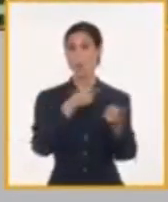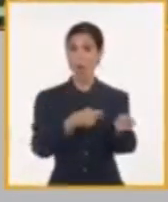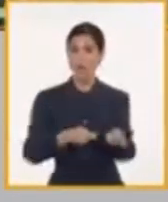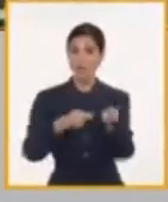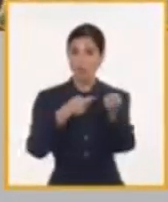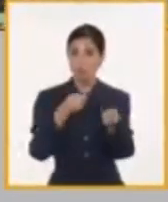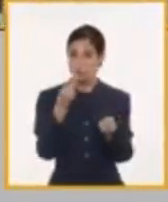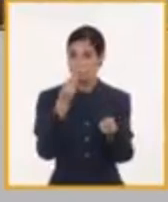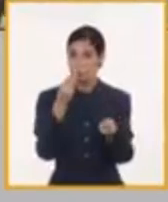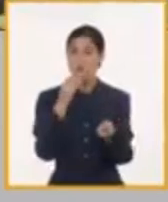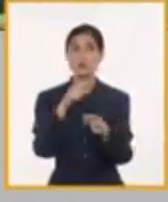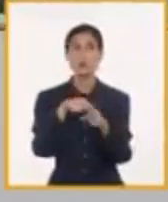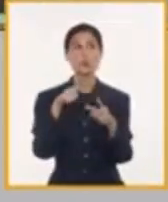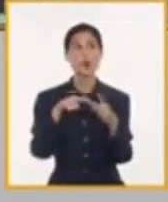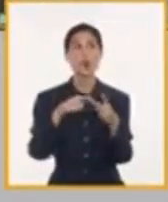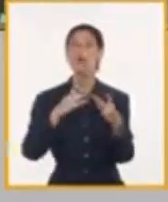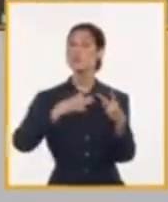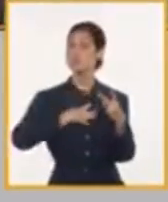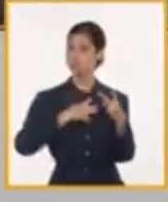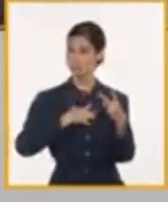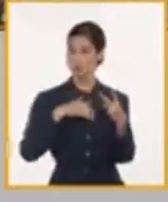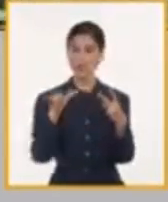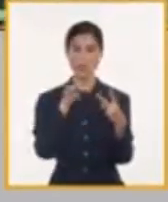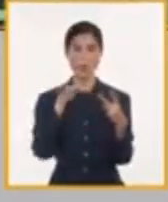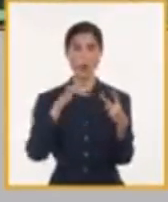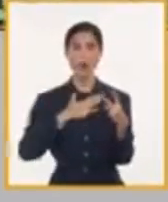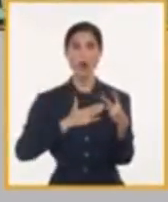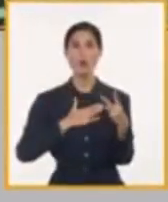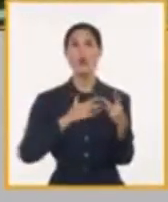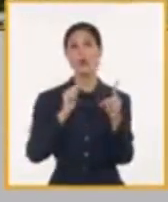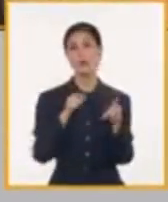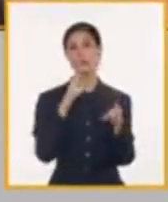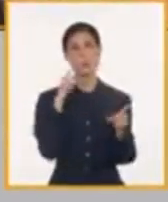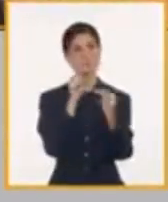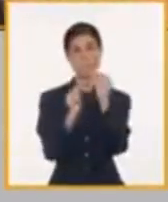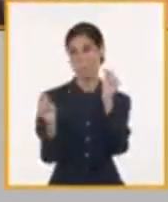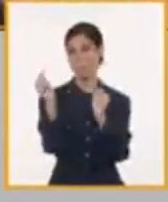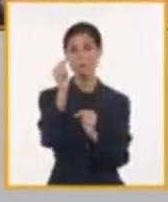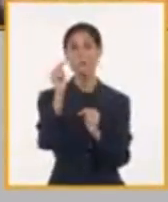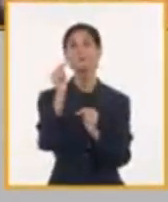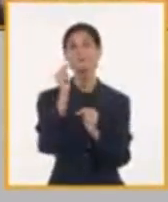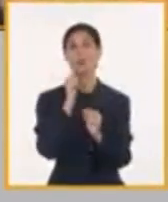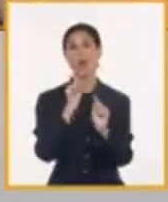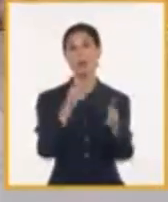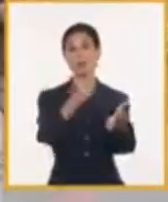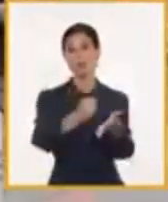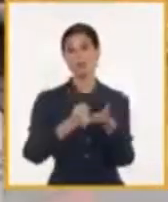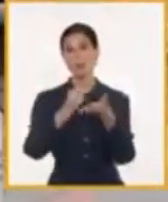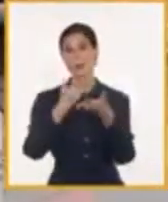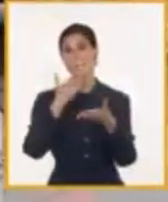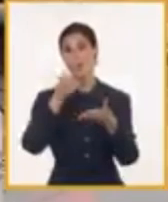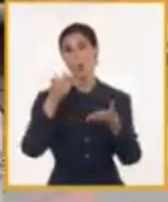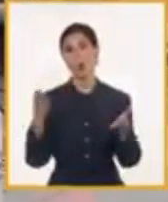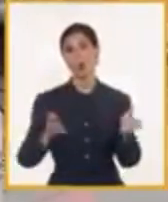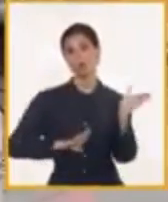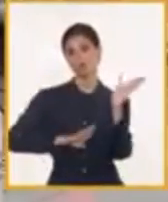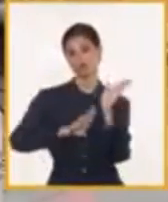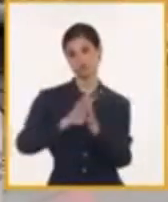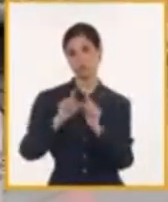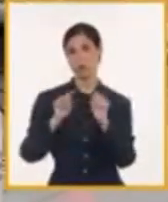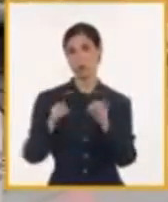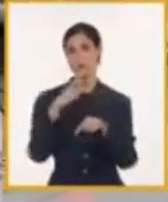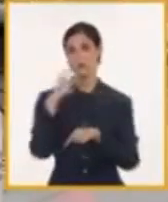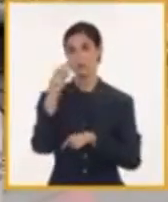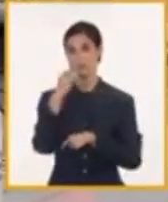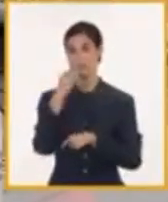fábrica de alimentos balanceados, ese alimento es importado. Eso siempre tiene un componente, por supuesto, la divisa,